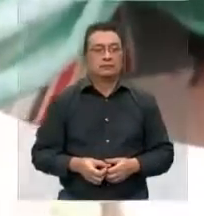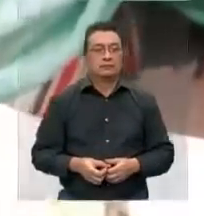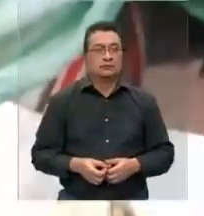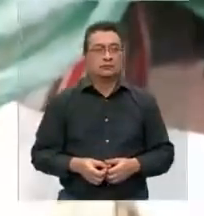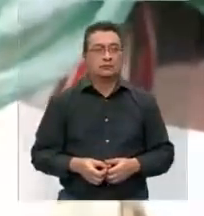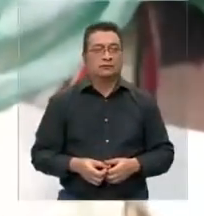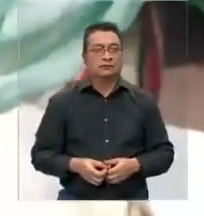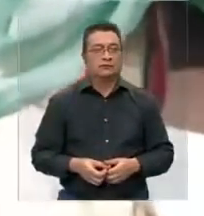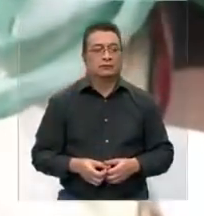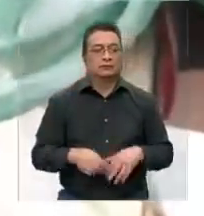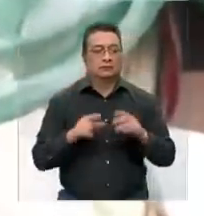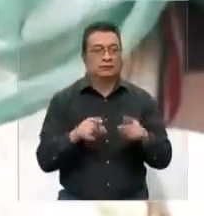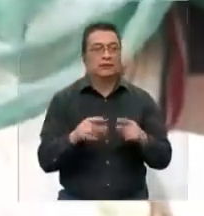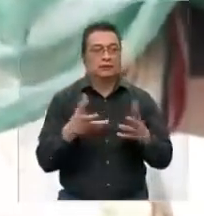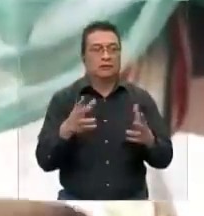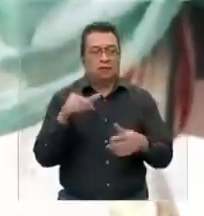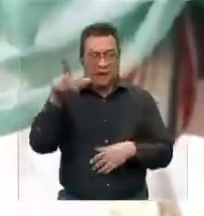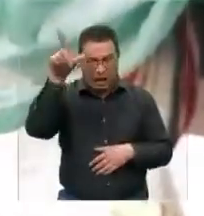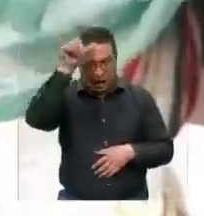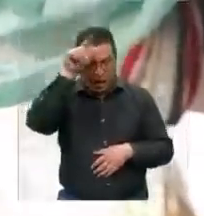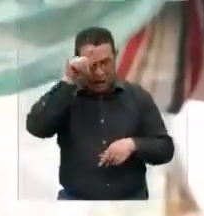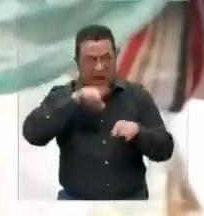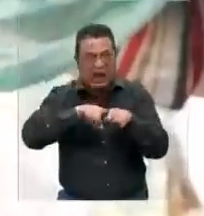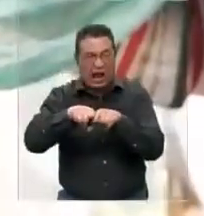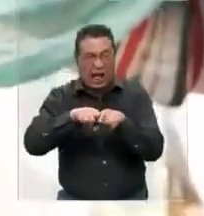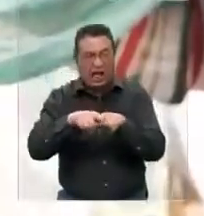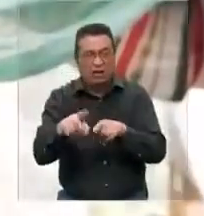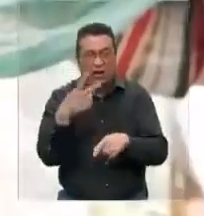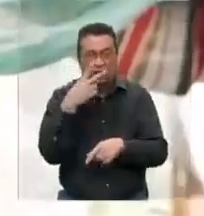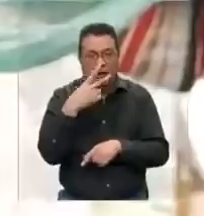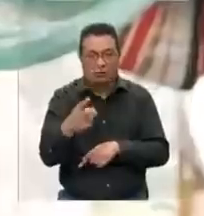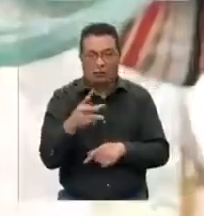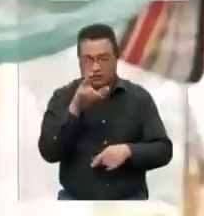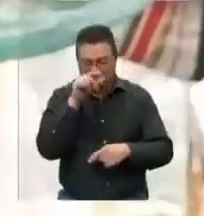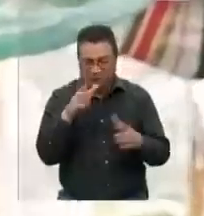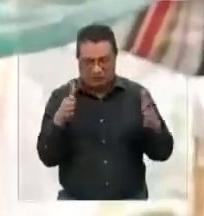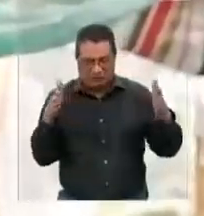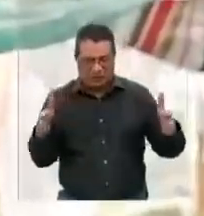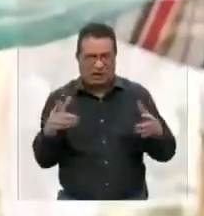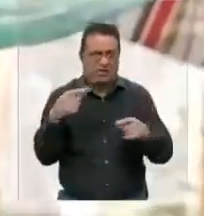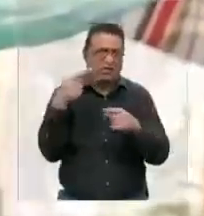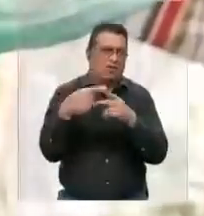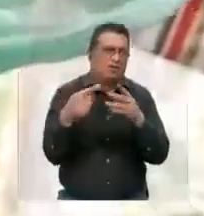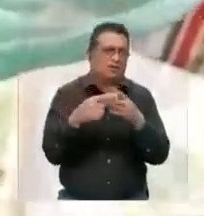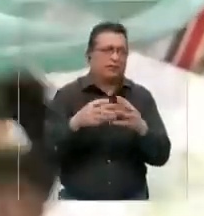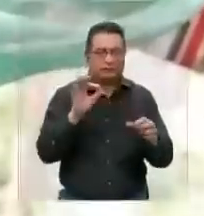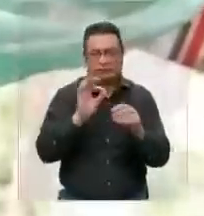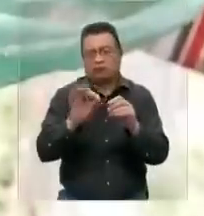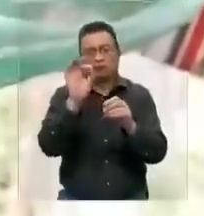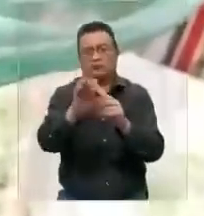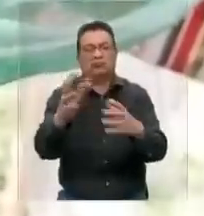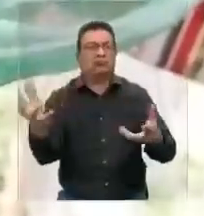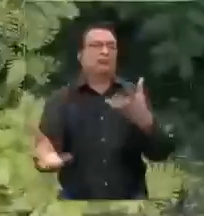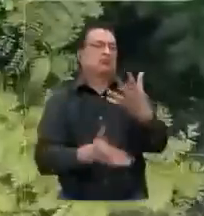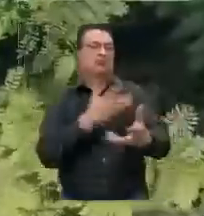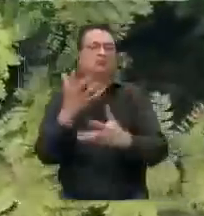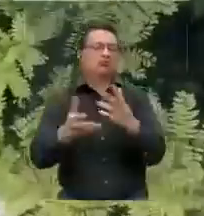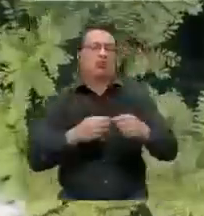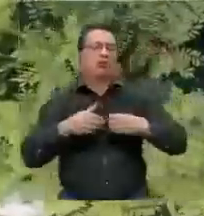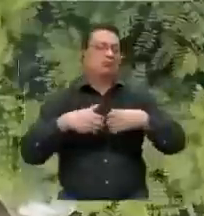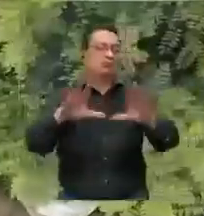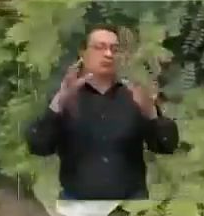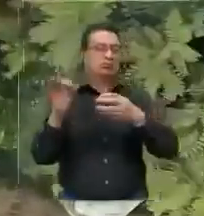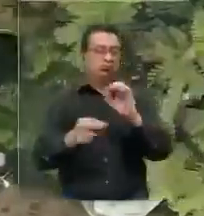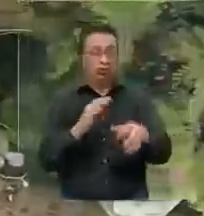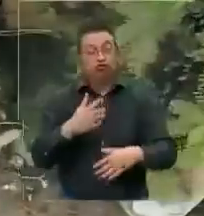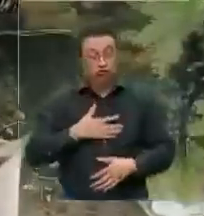Papá, habían ratones, mira los gatos. ¡Qué guarenes, ratones, papá! La quemé lo de ellos. Había muchos.